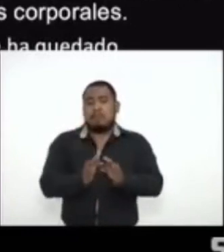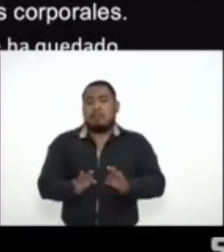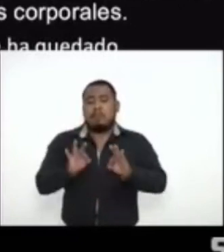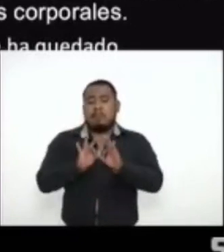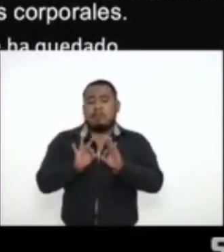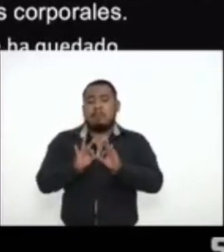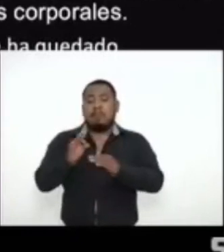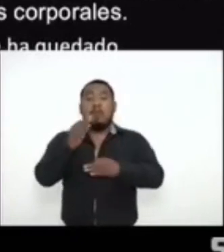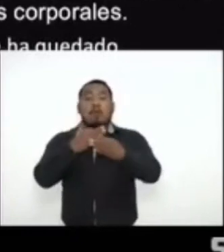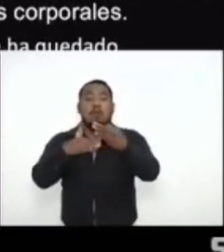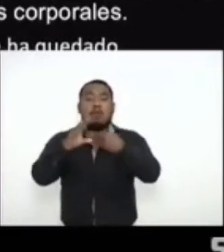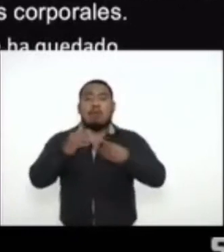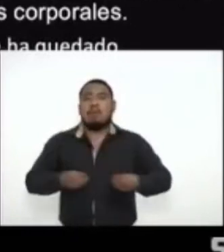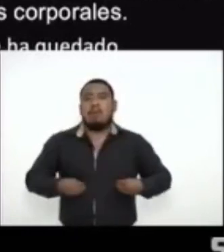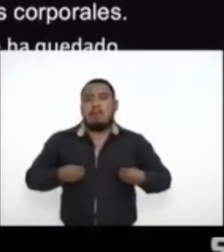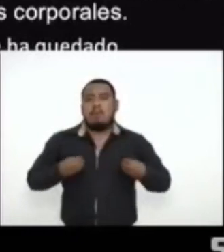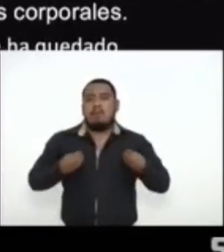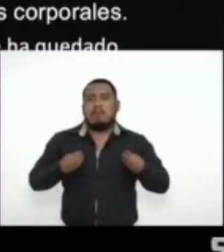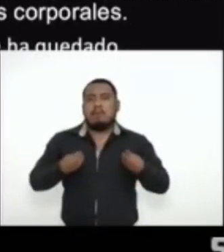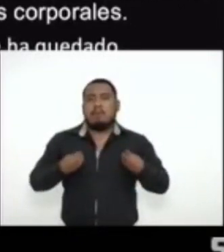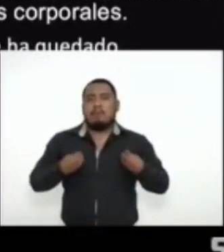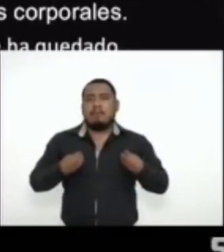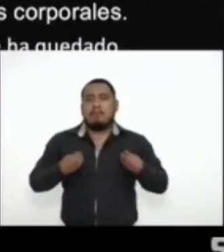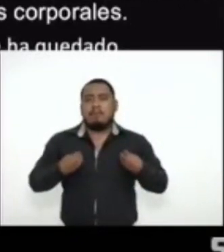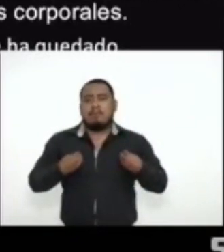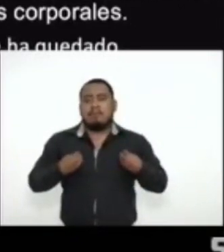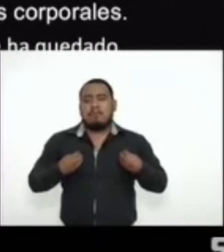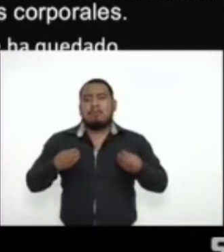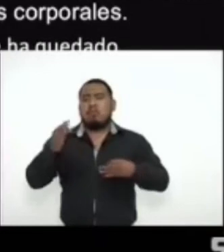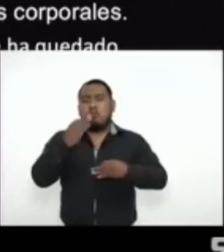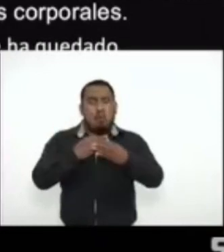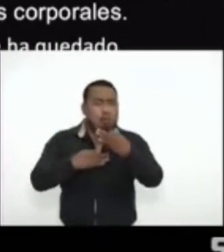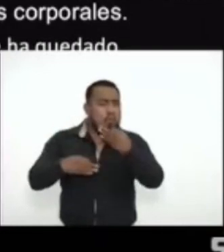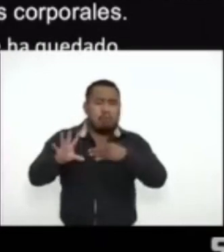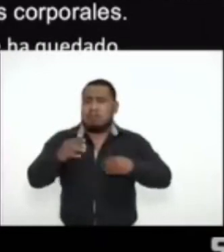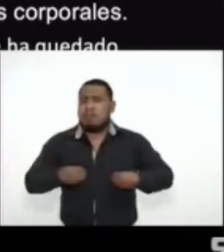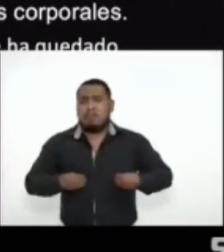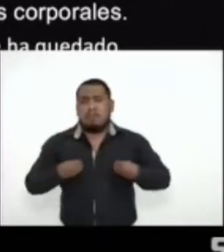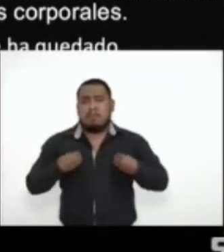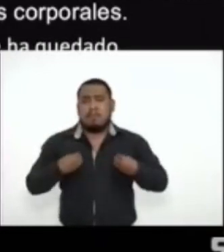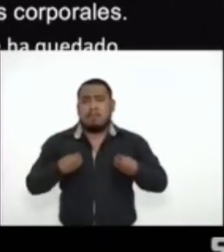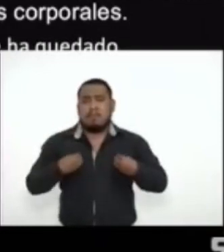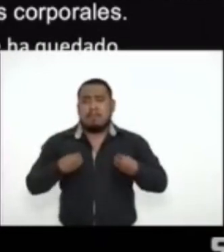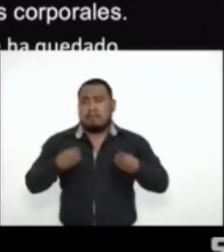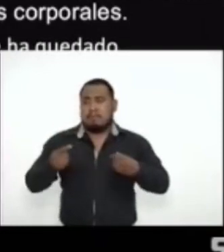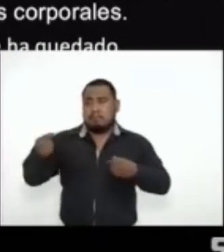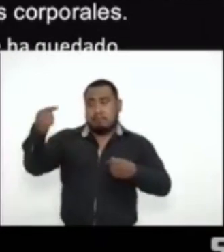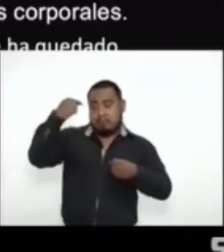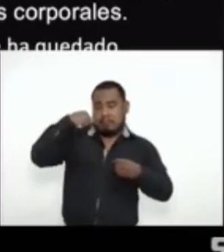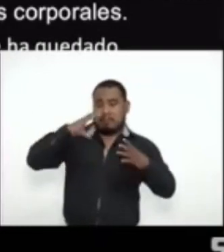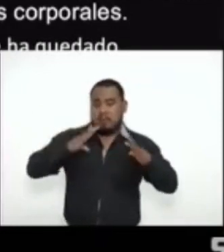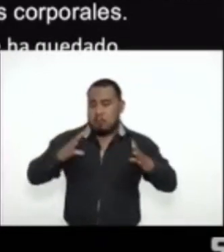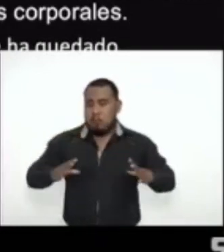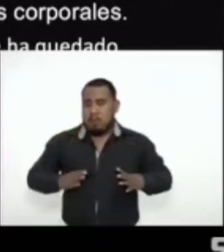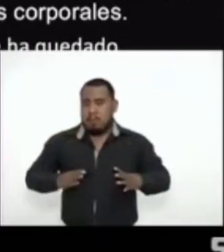Todo lo que vivimos es como un resumen de lo que platicamos hoy. Todo lo que usted vive se va a quedar en el cuerpo.